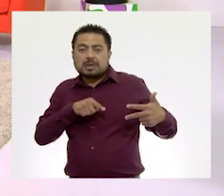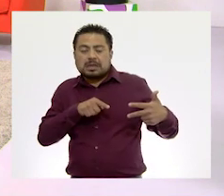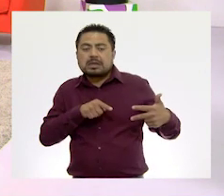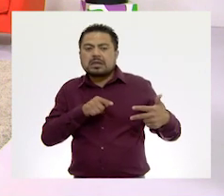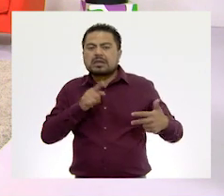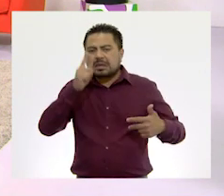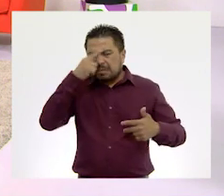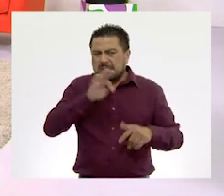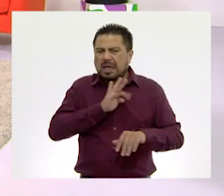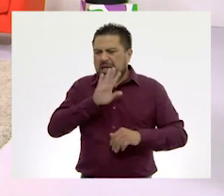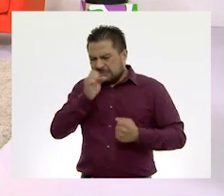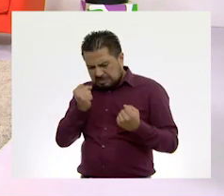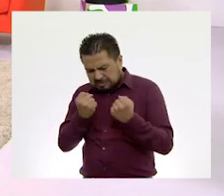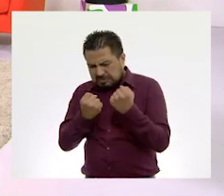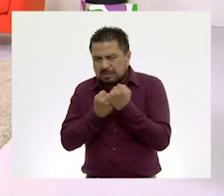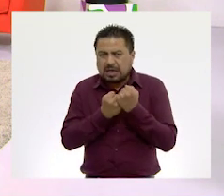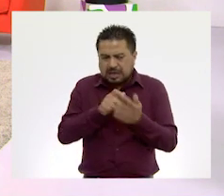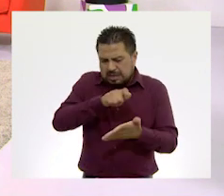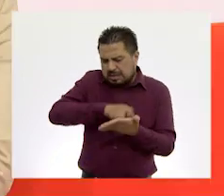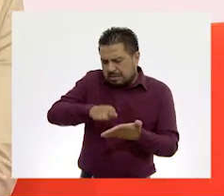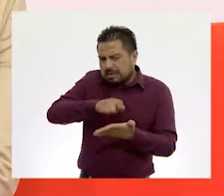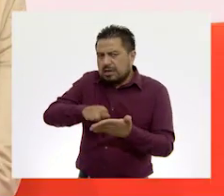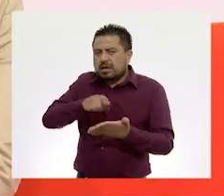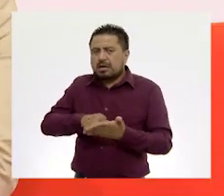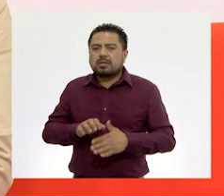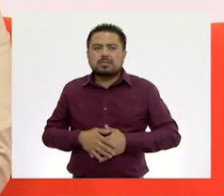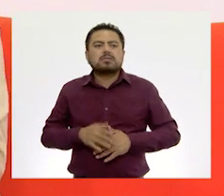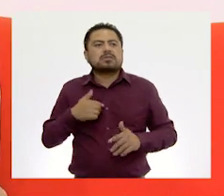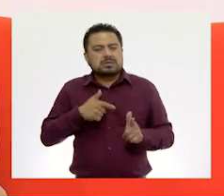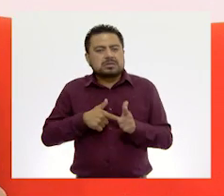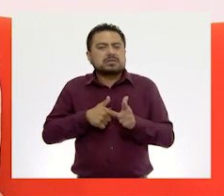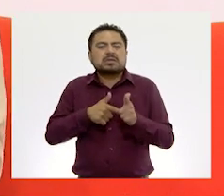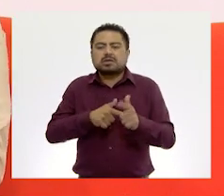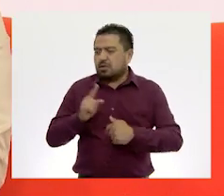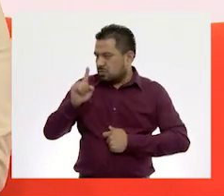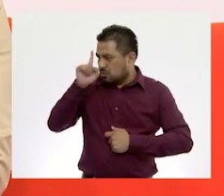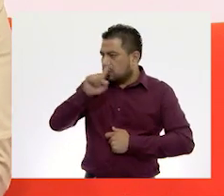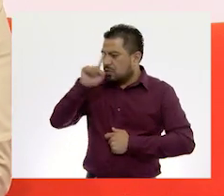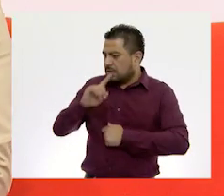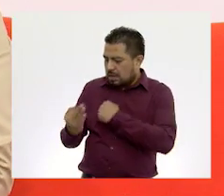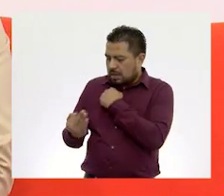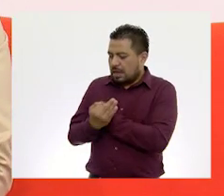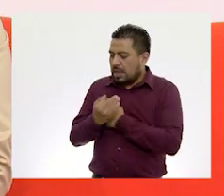poder reforzar esta lengua escrita? Pues seguimos las sugerencias de los docentes